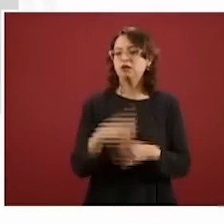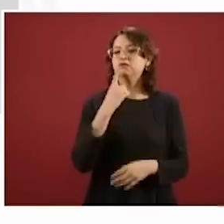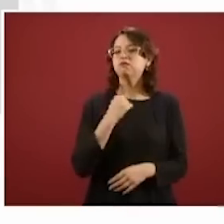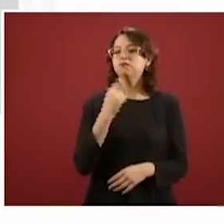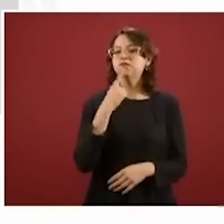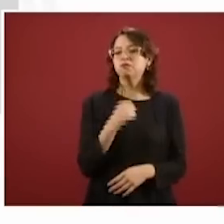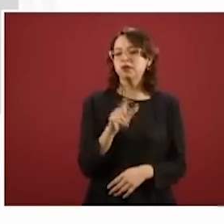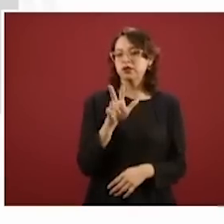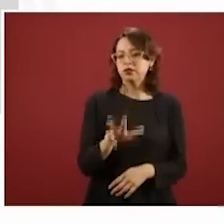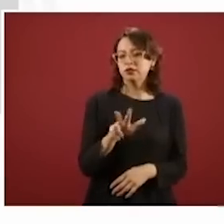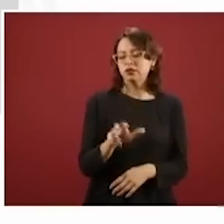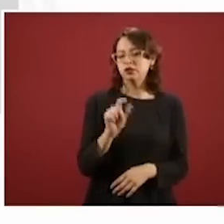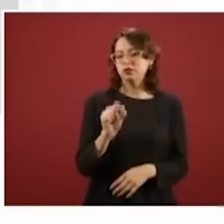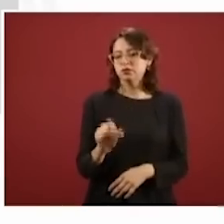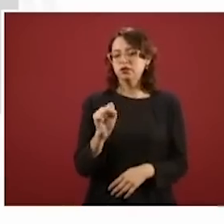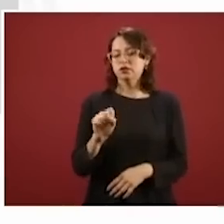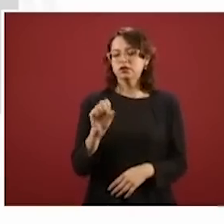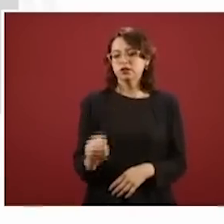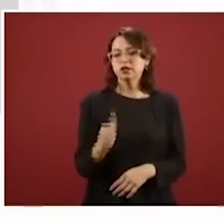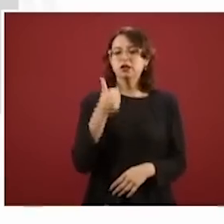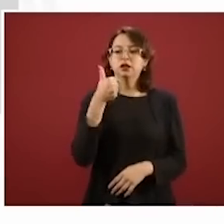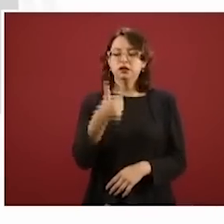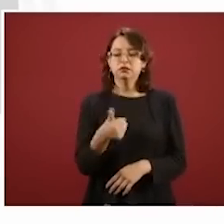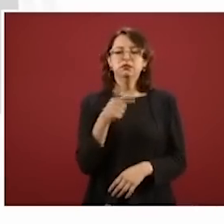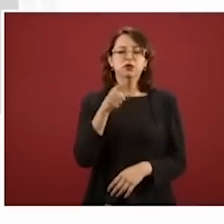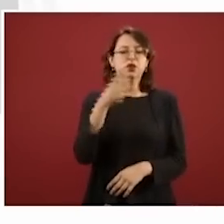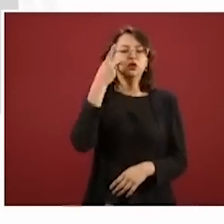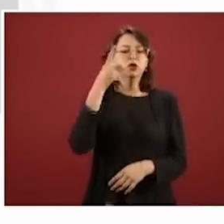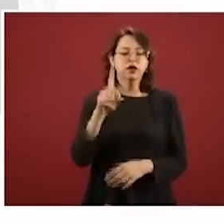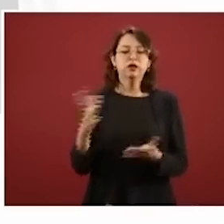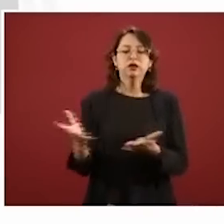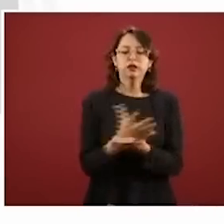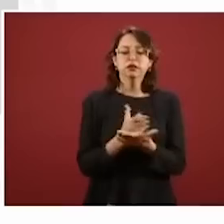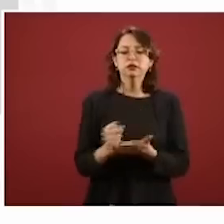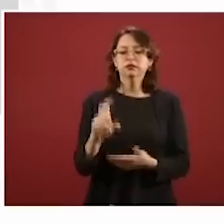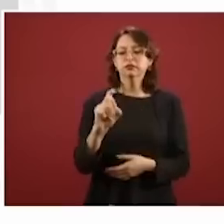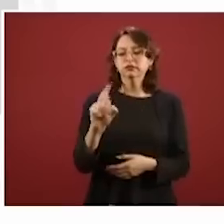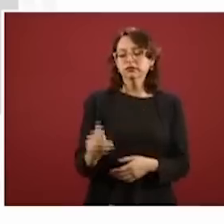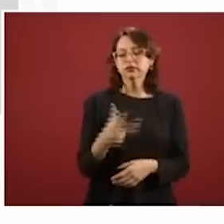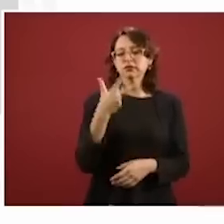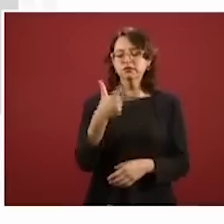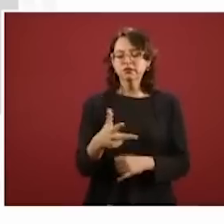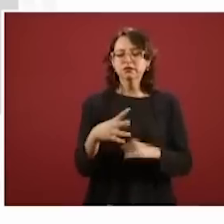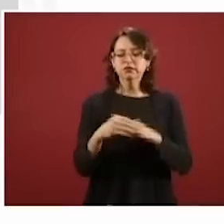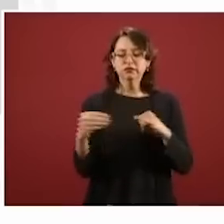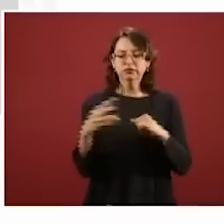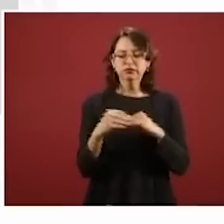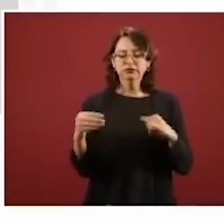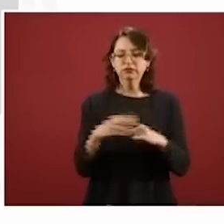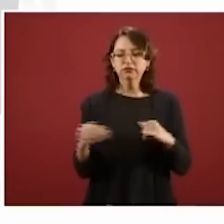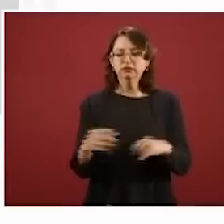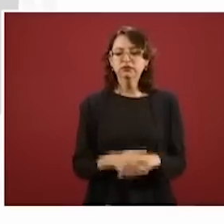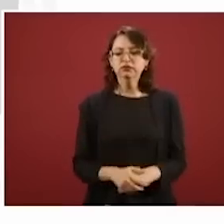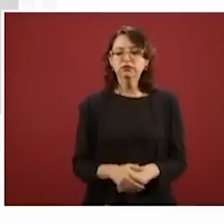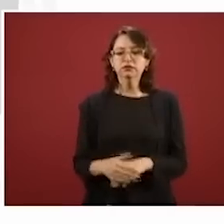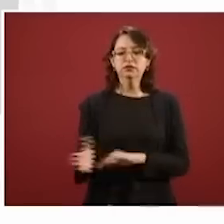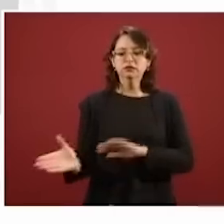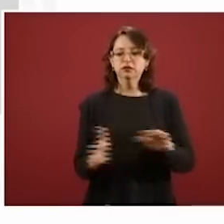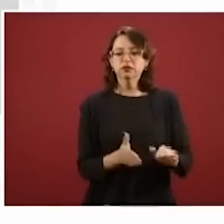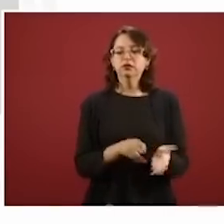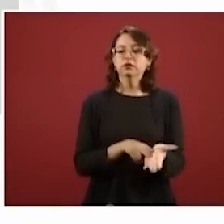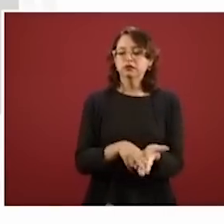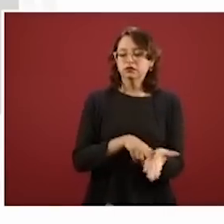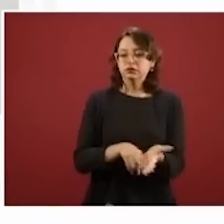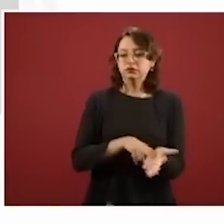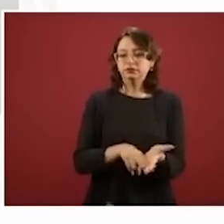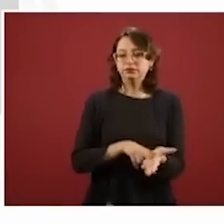más bajo, a 18.66 por litro, con un margen de 38 centavos, mientras que para el diésel en Moratines, en Los Mochis,